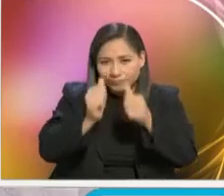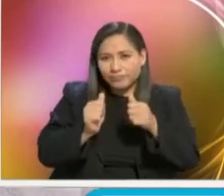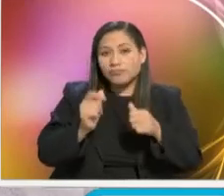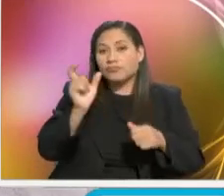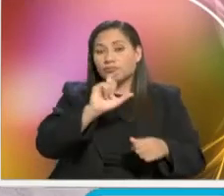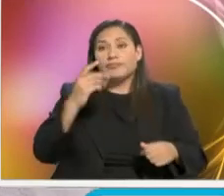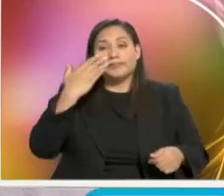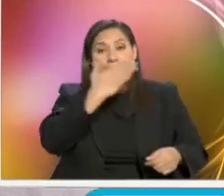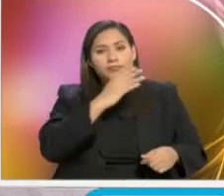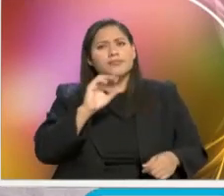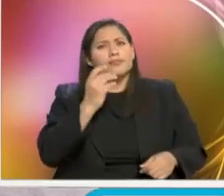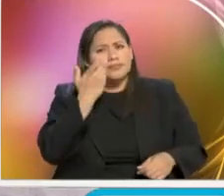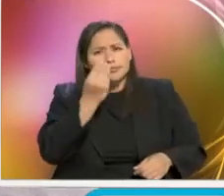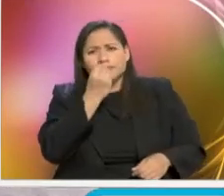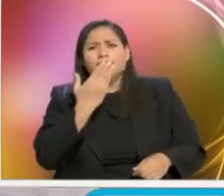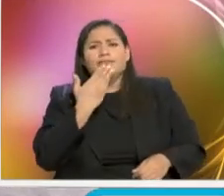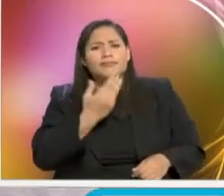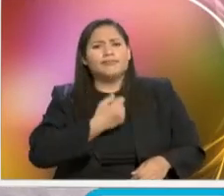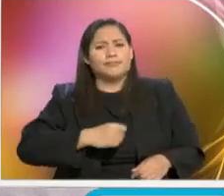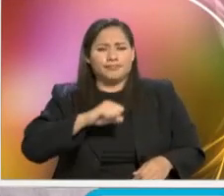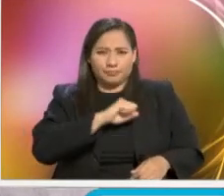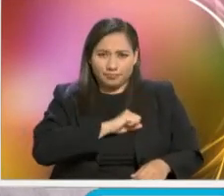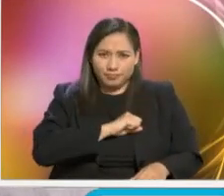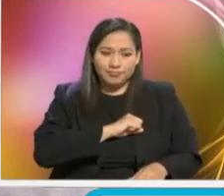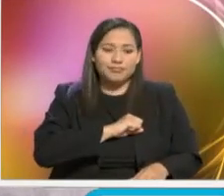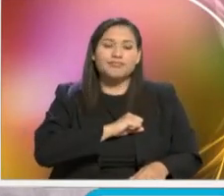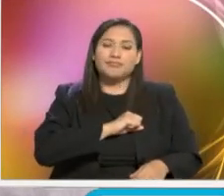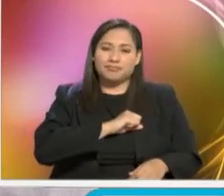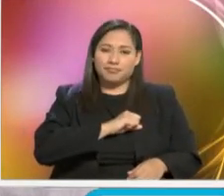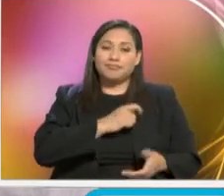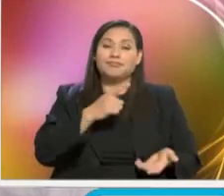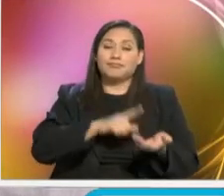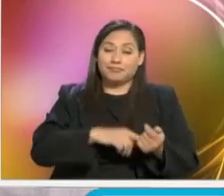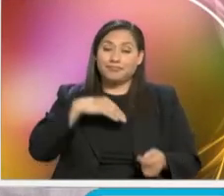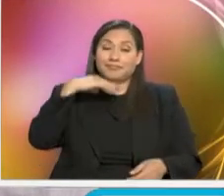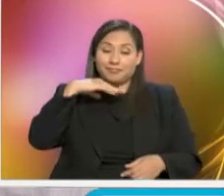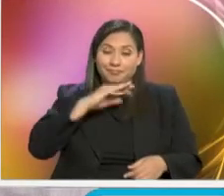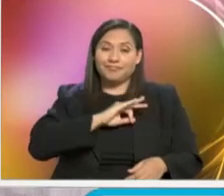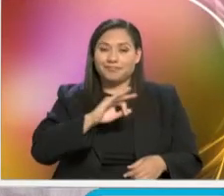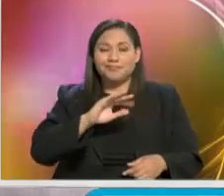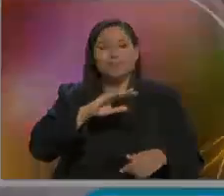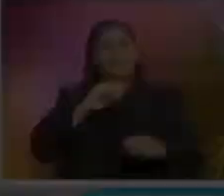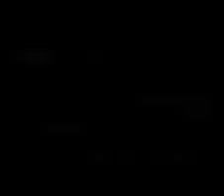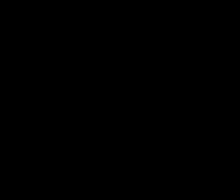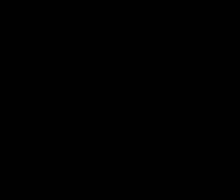hacer una dieta o de querer comer de manera mucho más sana. Pues te vemos en una próxima oportunidad. Y ahora vamos